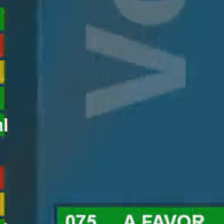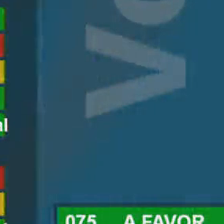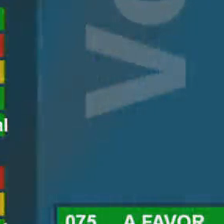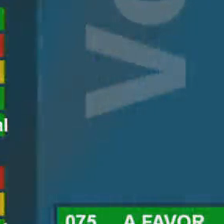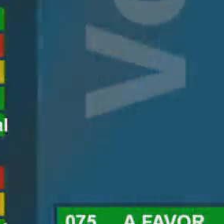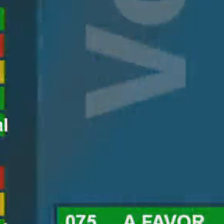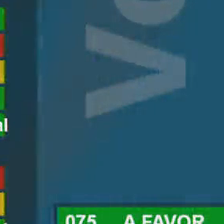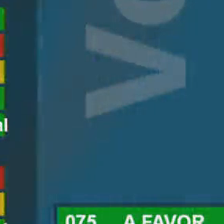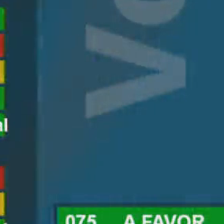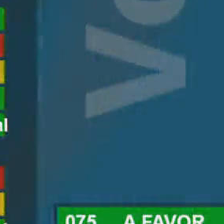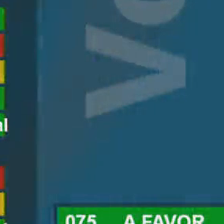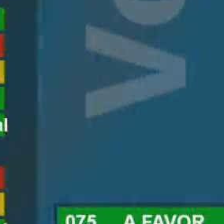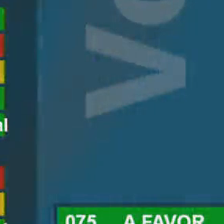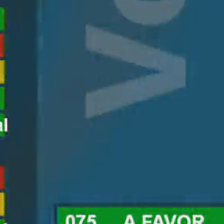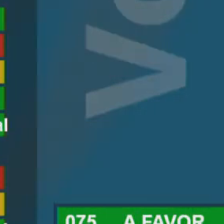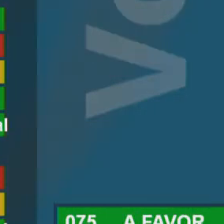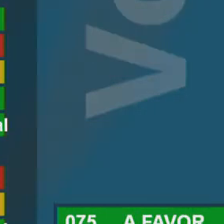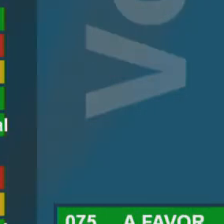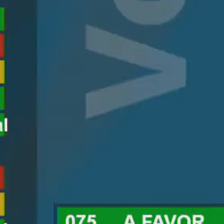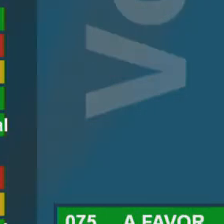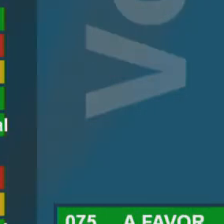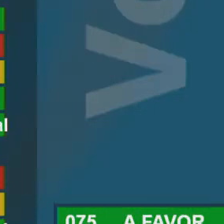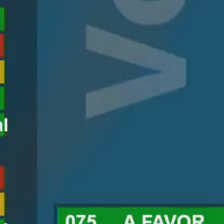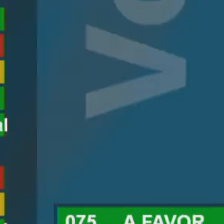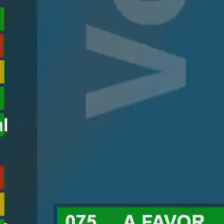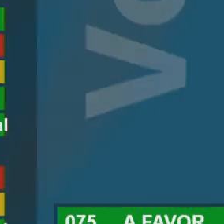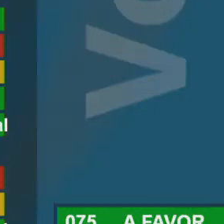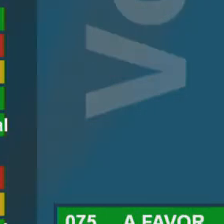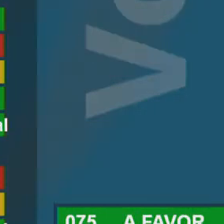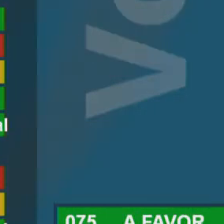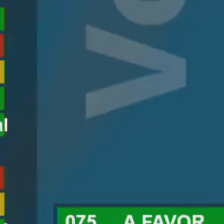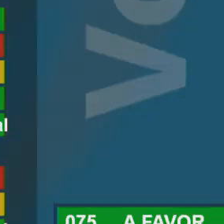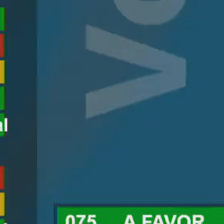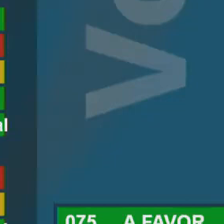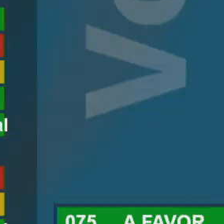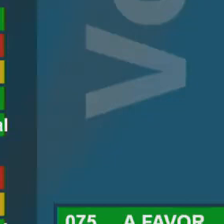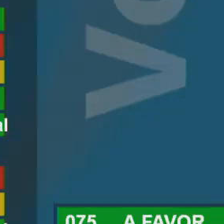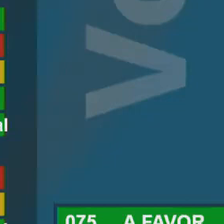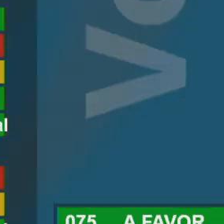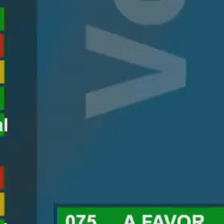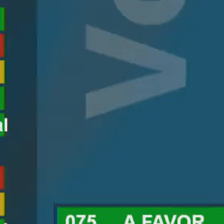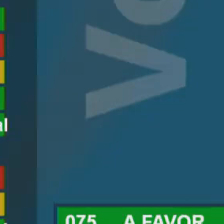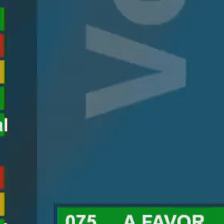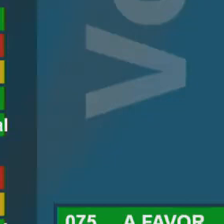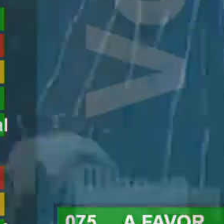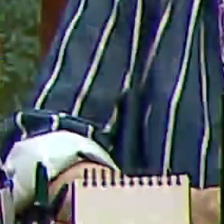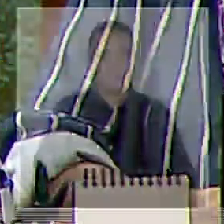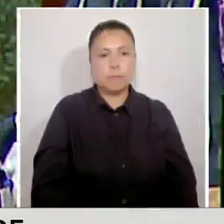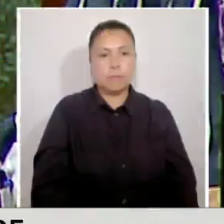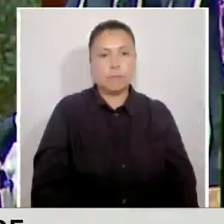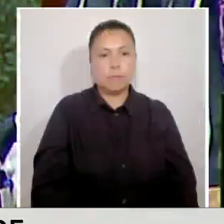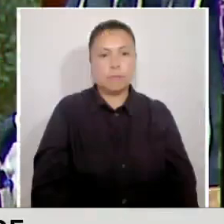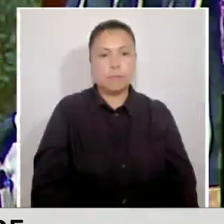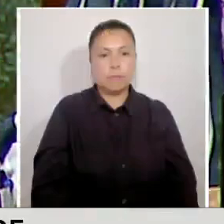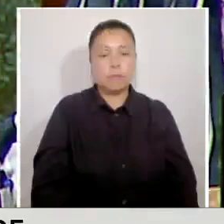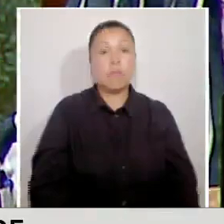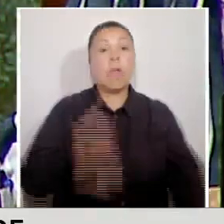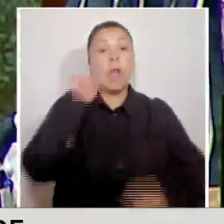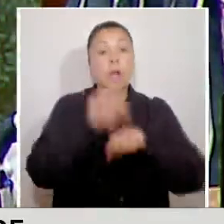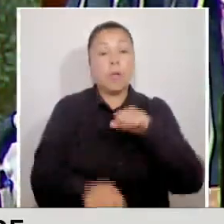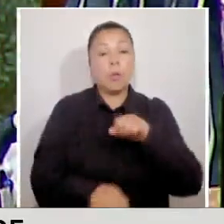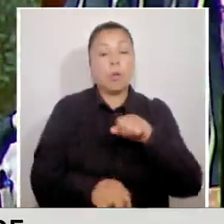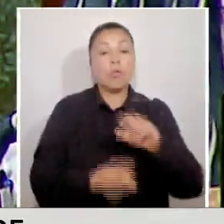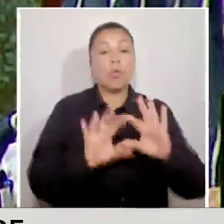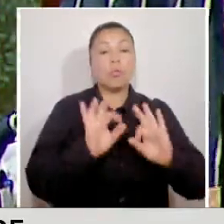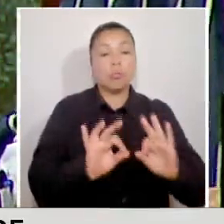laota voto 56 en contra seis abstenciones aprobado con excepción de la norma deum aprobada con excepción de la